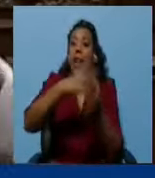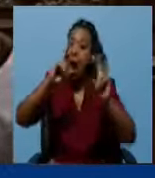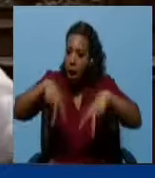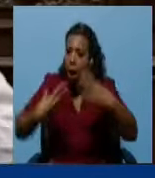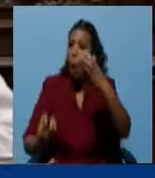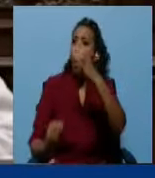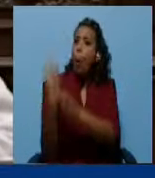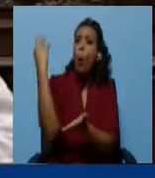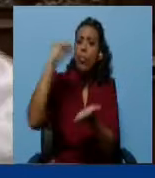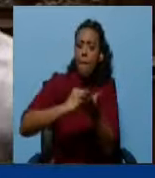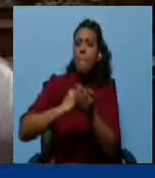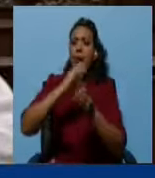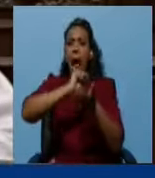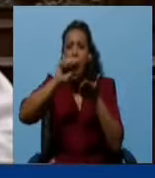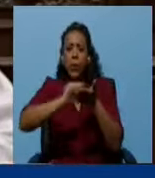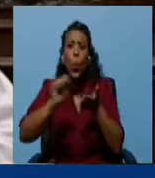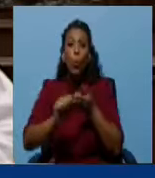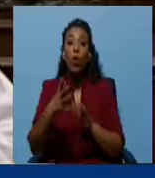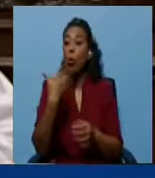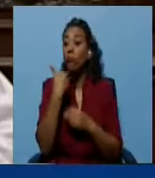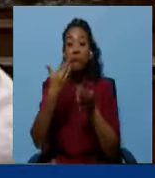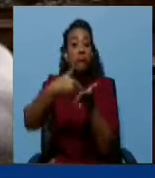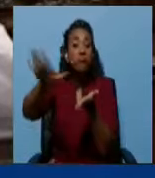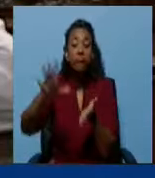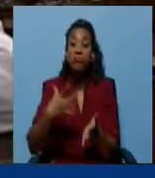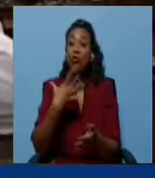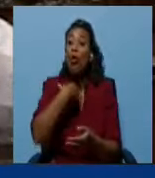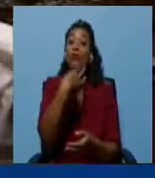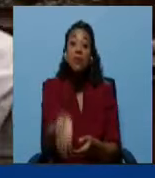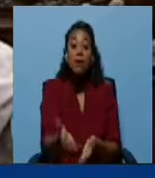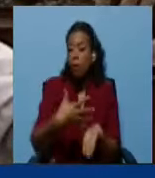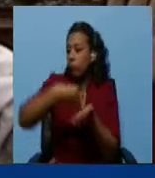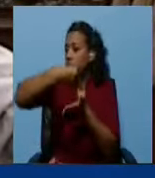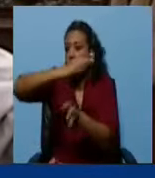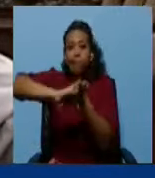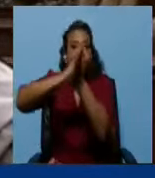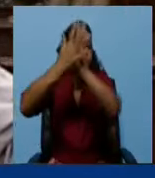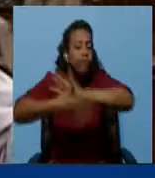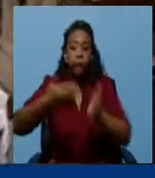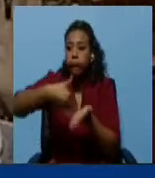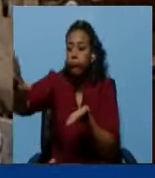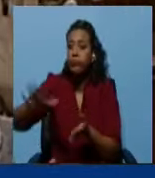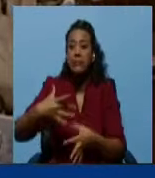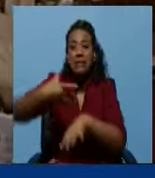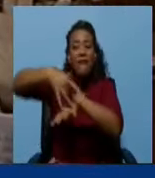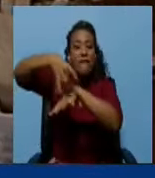que se refunde, lo que no sirve, que se elimine, que se vaya,